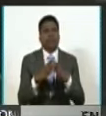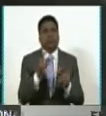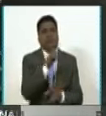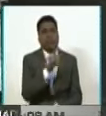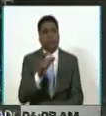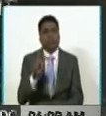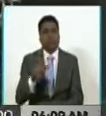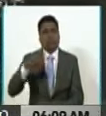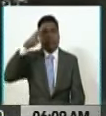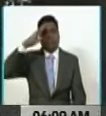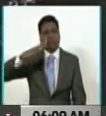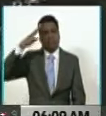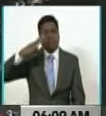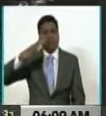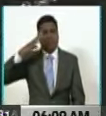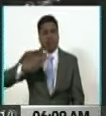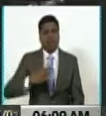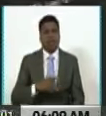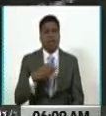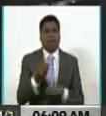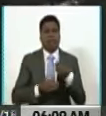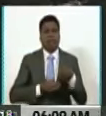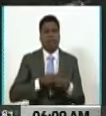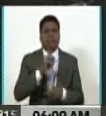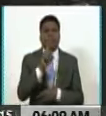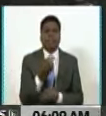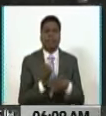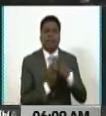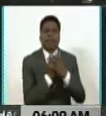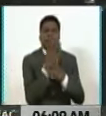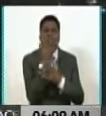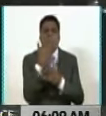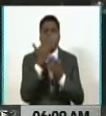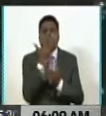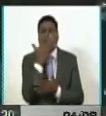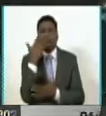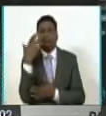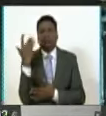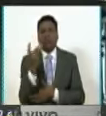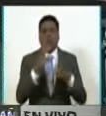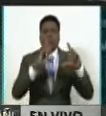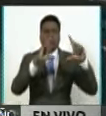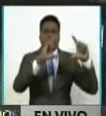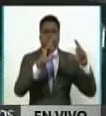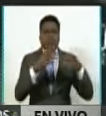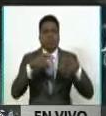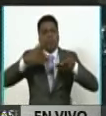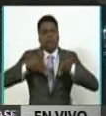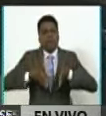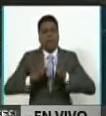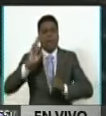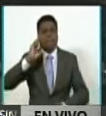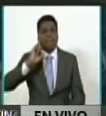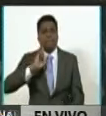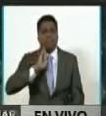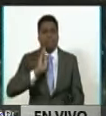Ejecutivo también, van a realizar una ofrenda floral ante los restos del libertador Simón